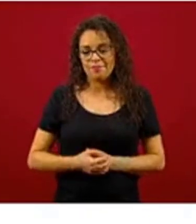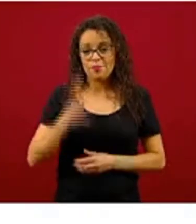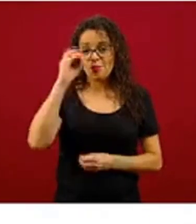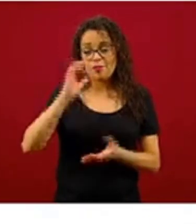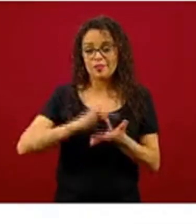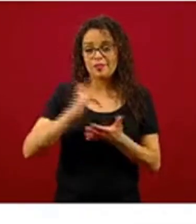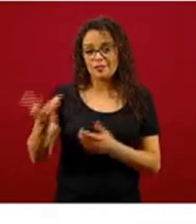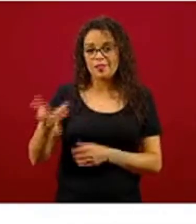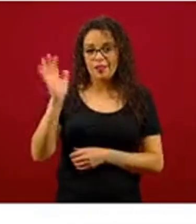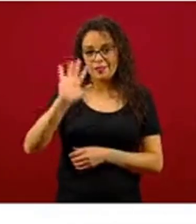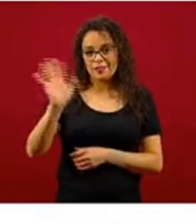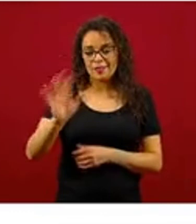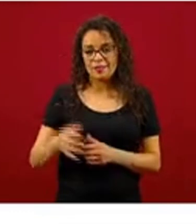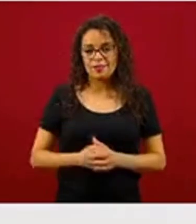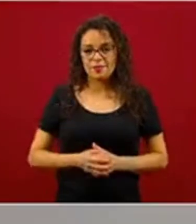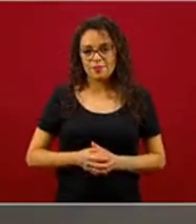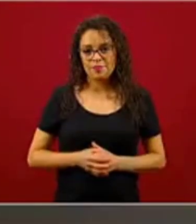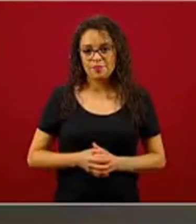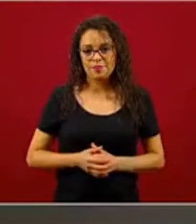Gracias.